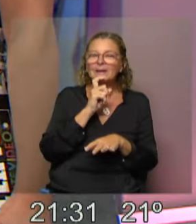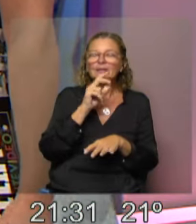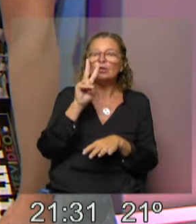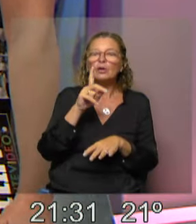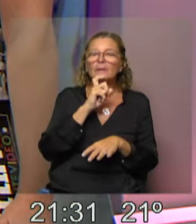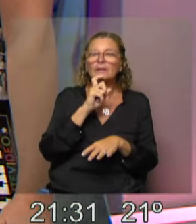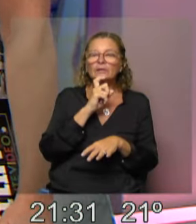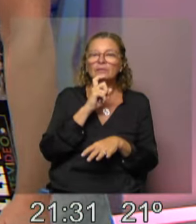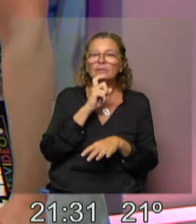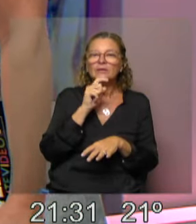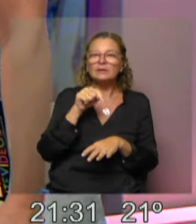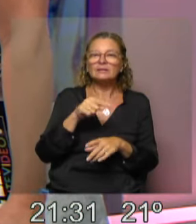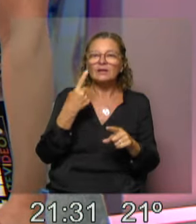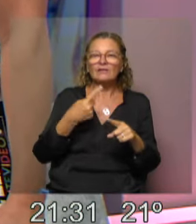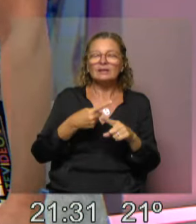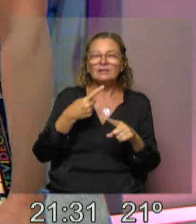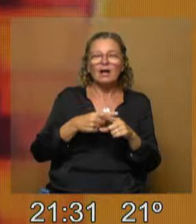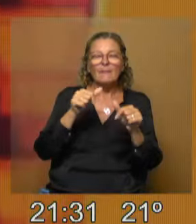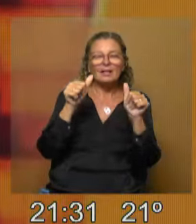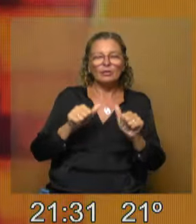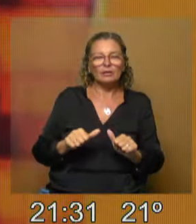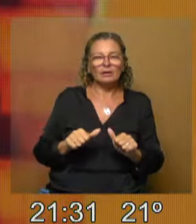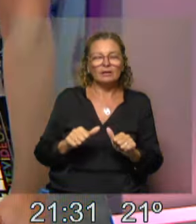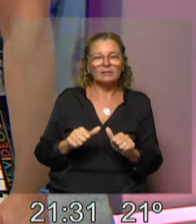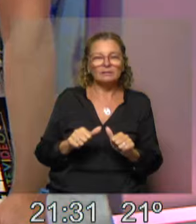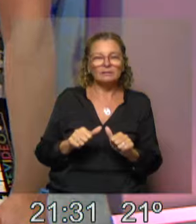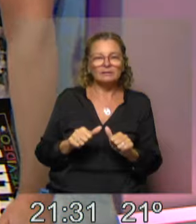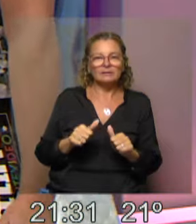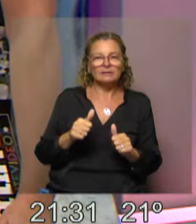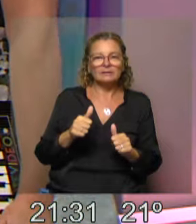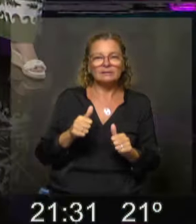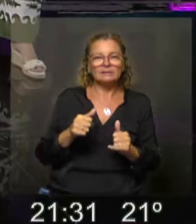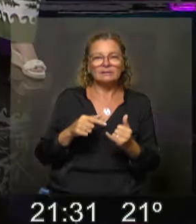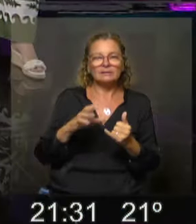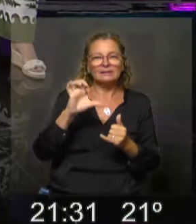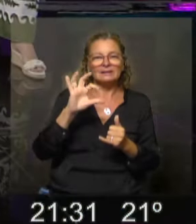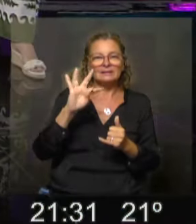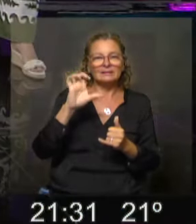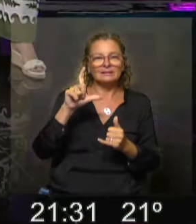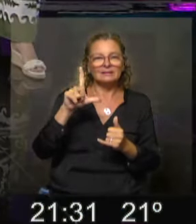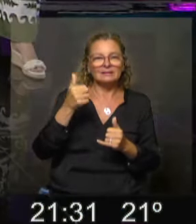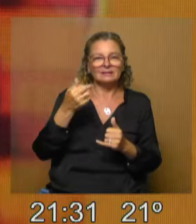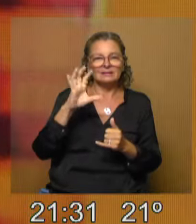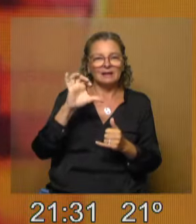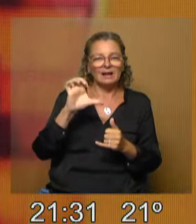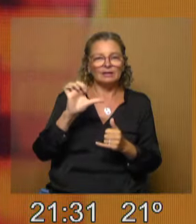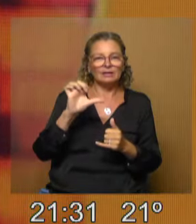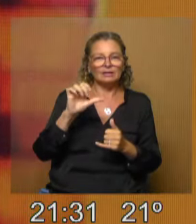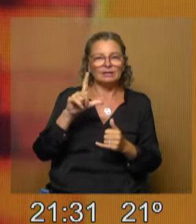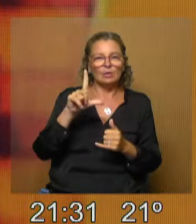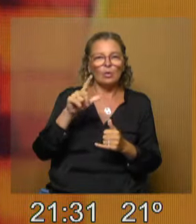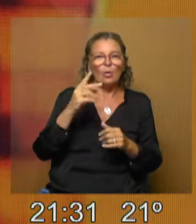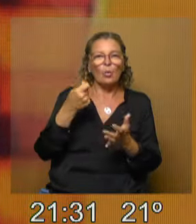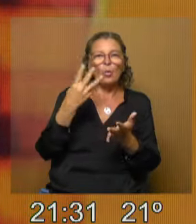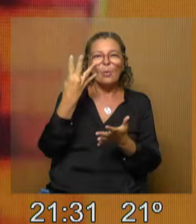es Solo Rock y Vos, que es este festival de Maldonado. Así es. Que van a estar Estelares. Estelares, Los Tripitos, 4 pesos de